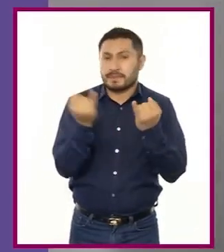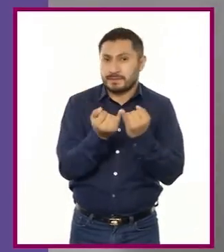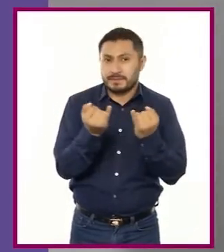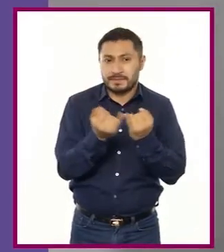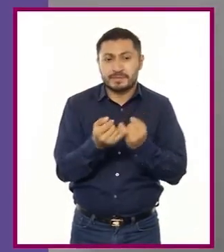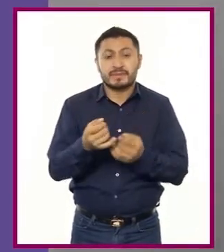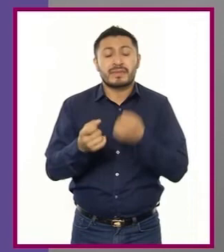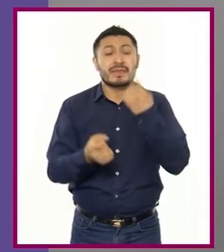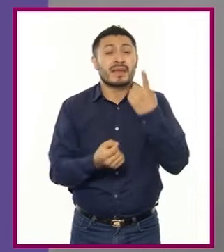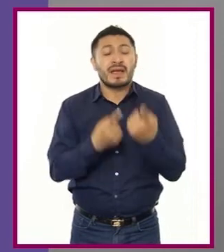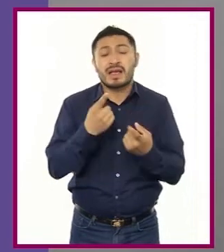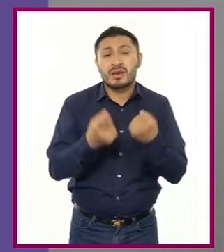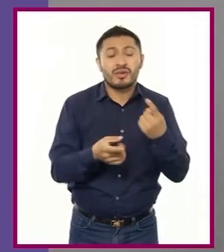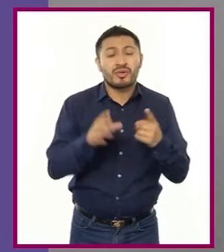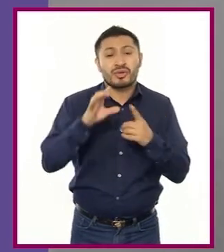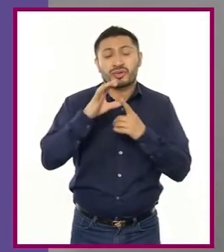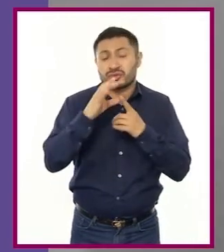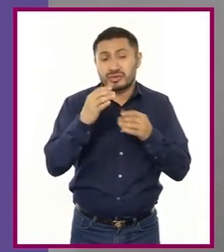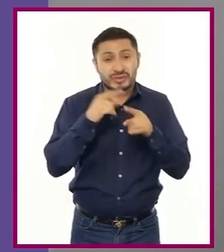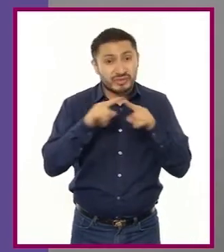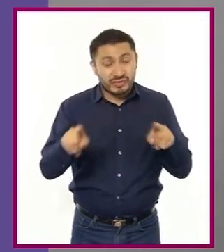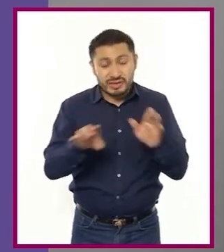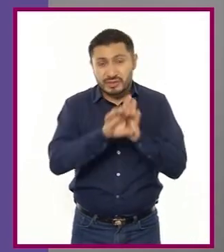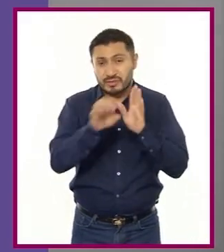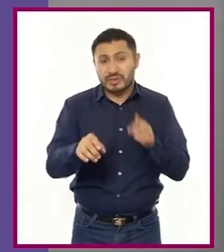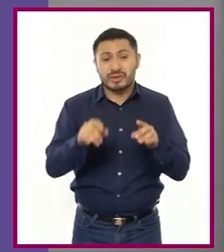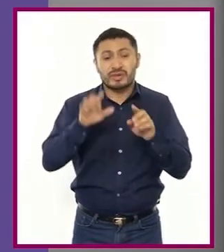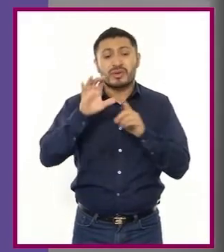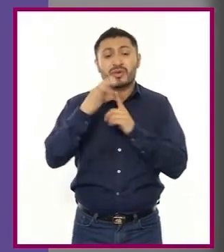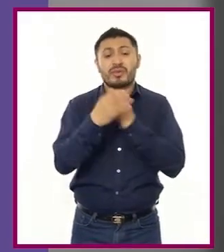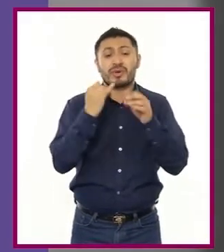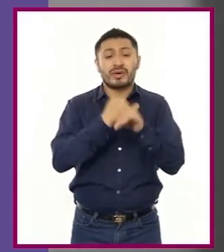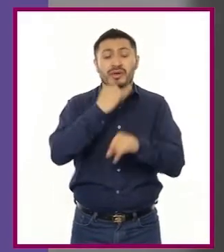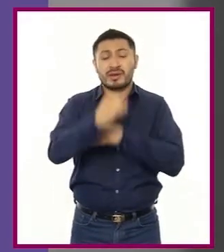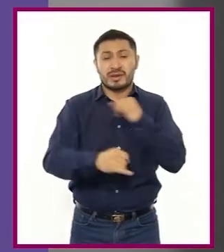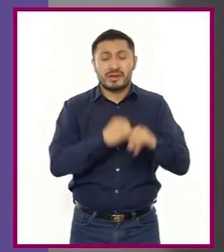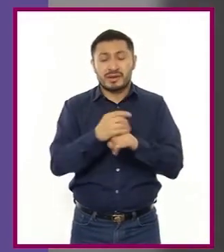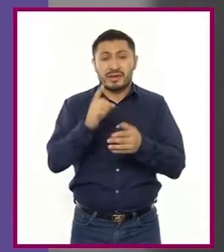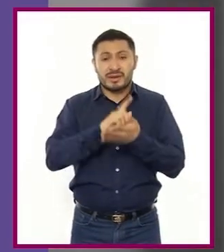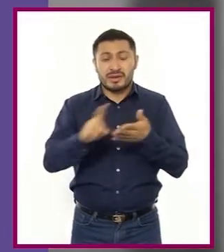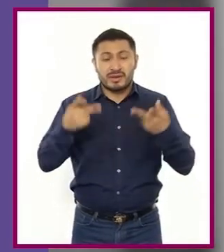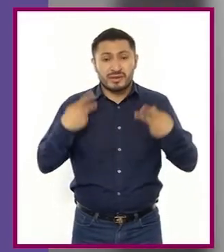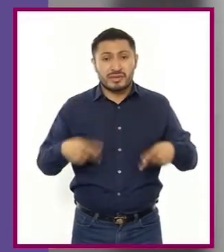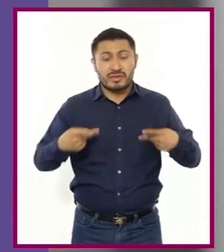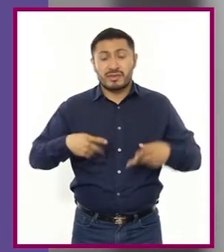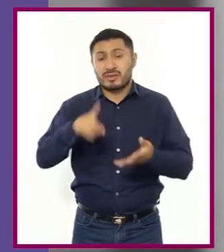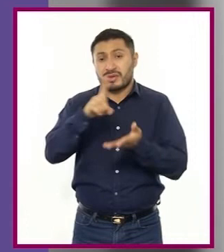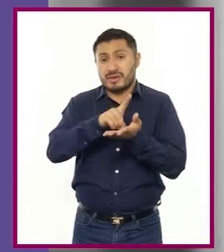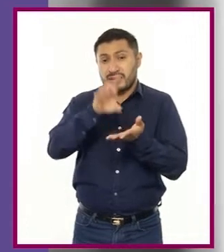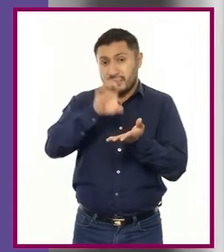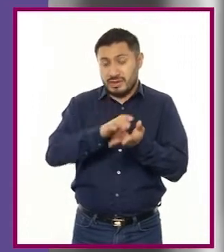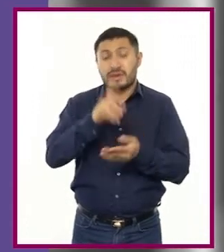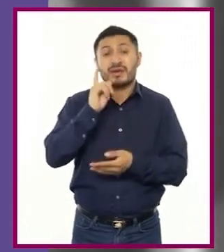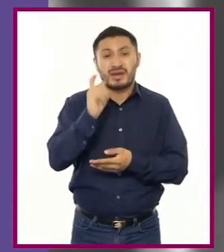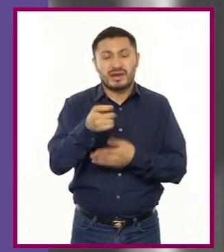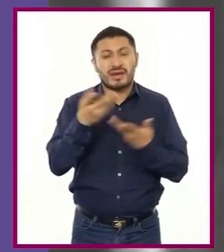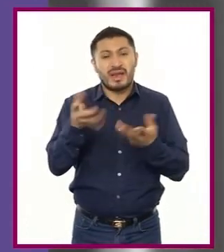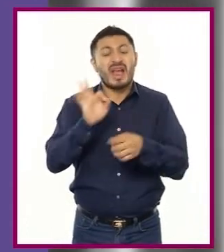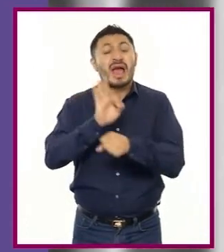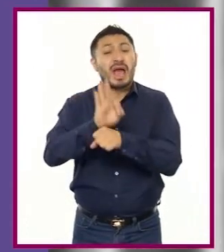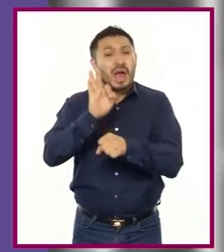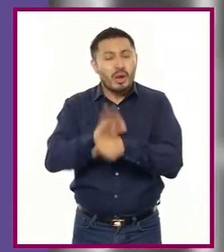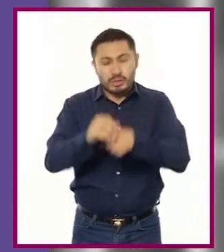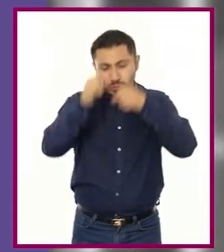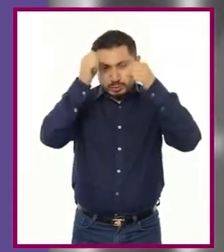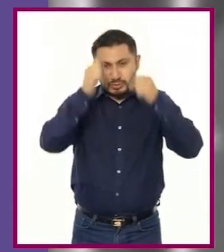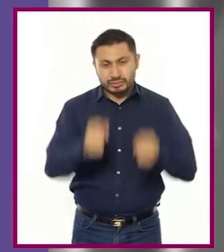son regionales, como la Convención Internacional sobre Derechos de las Personas con Discapacidad, la cual protege y